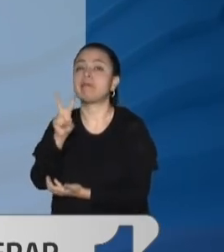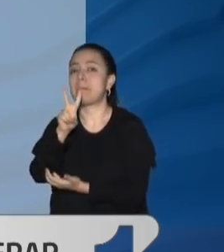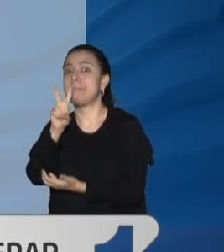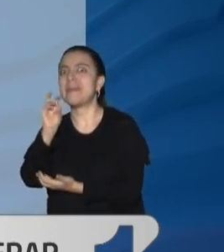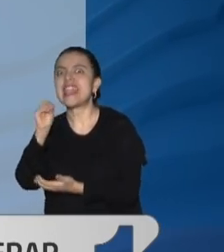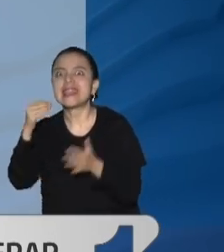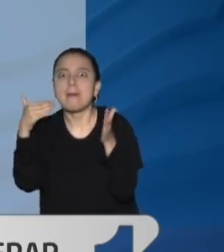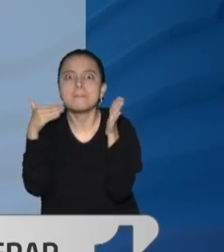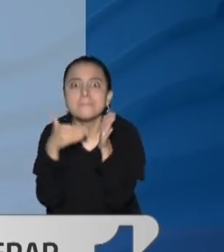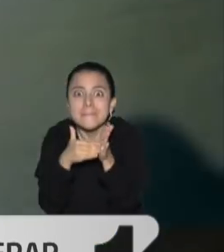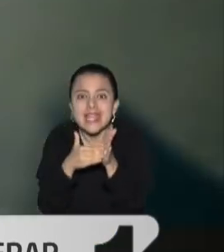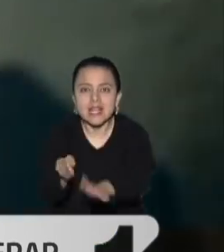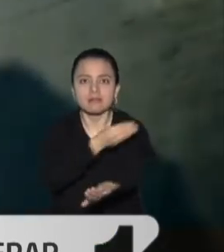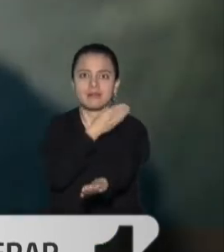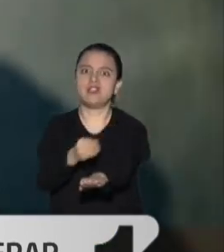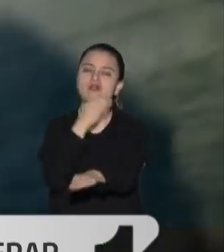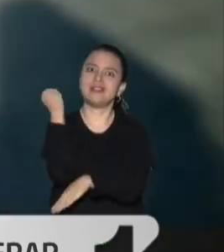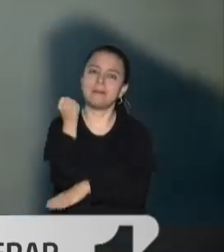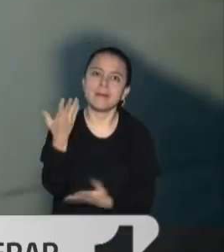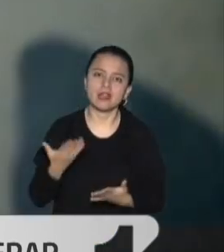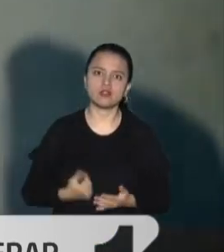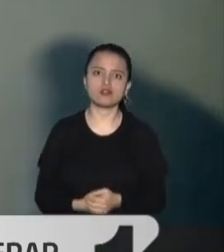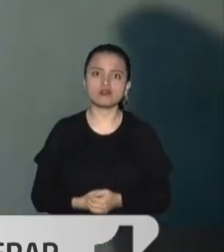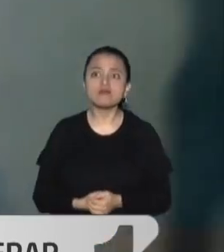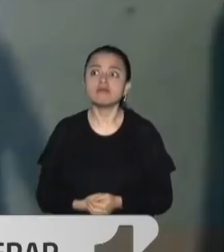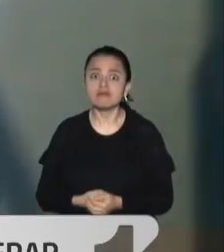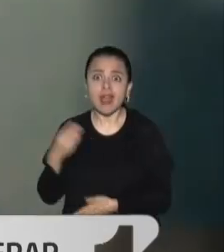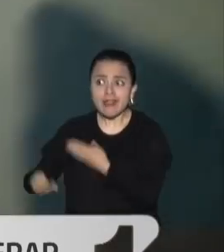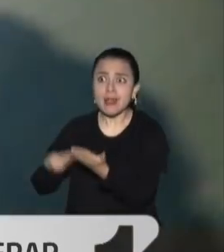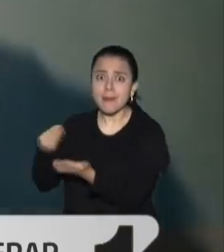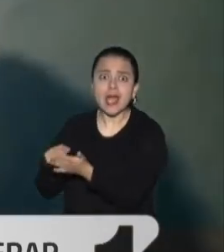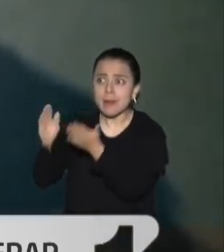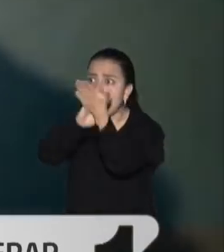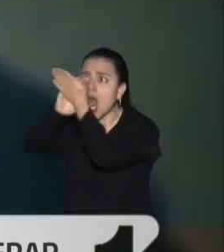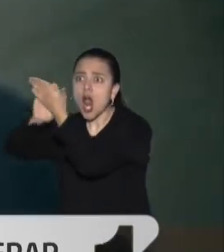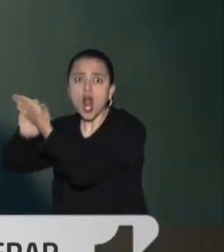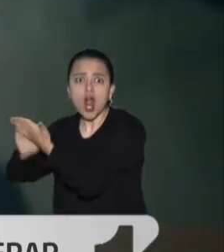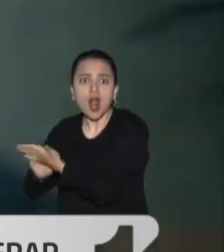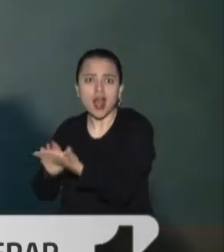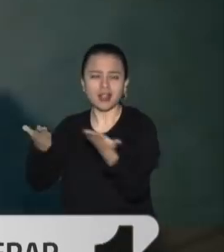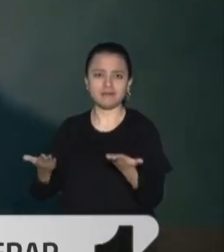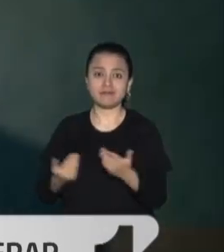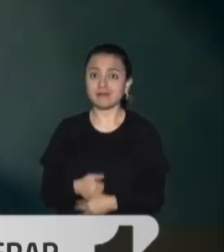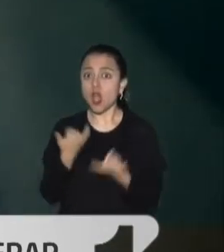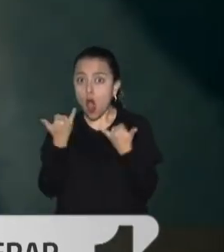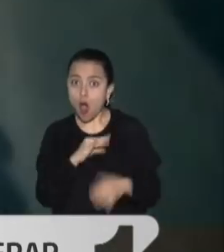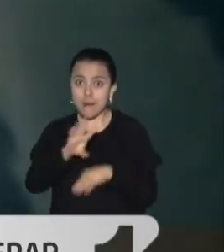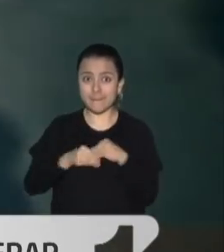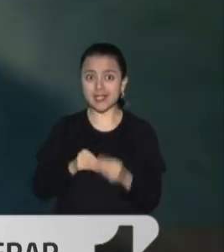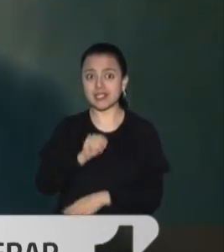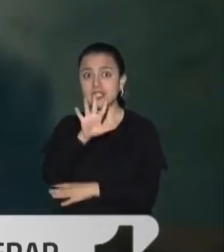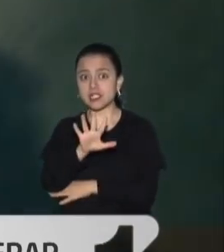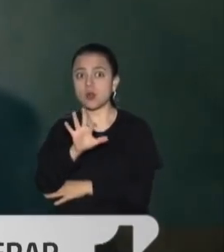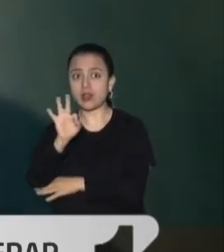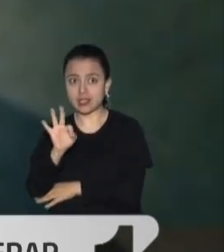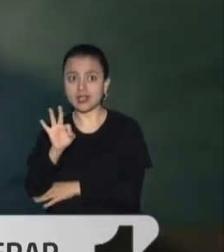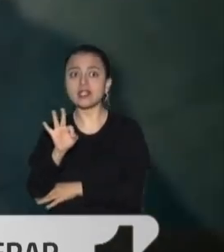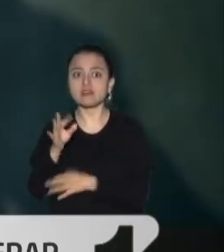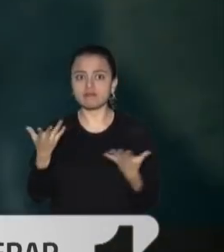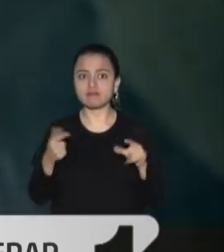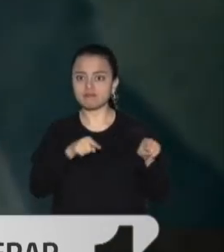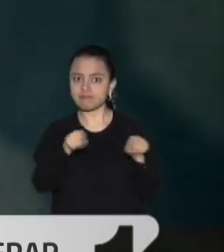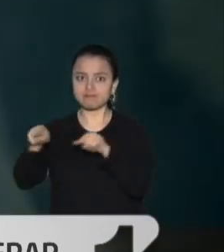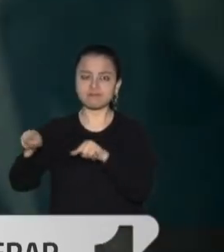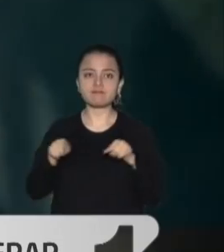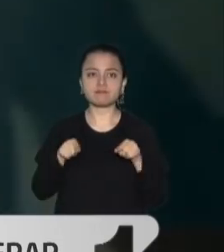20 mil millones de pesos. Ellos aseguran que hasta la fecha 53 estaciones están sin operar y aunque más de 1000 buses,